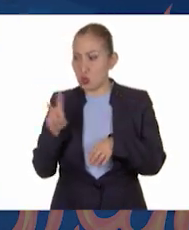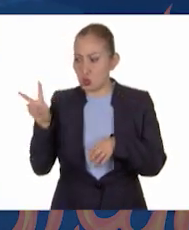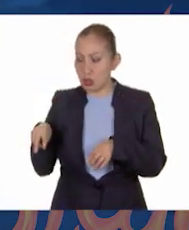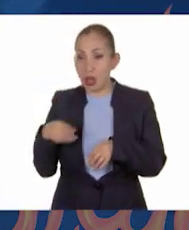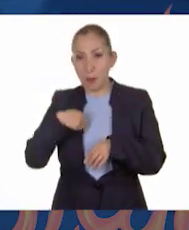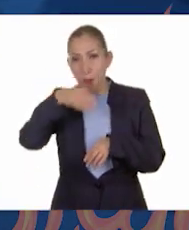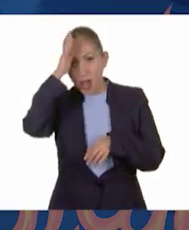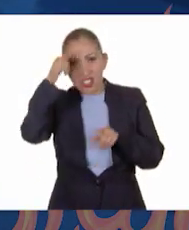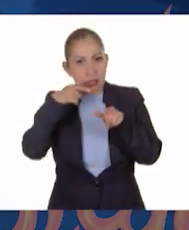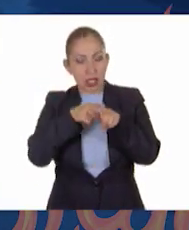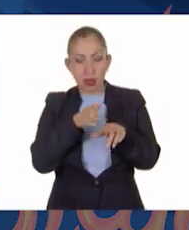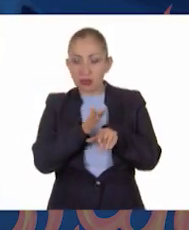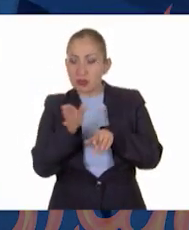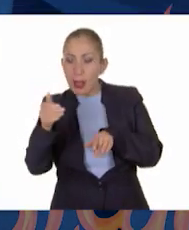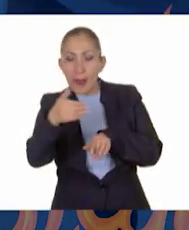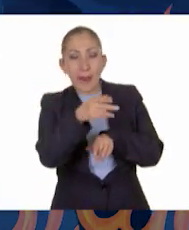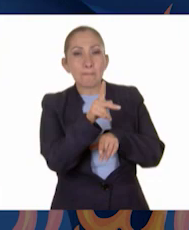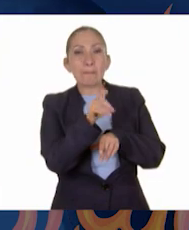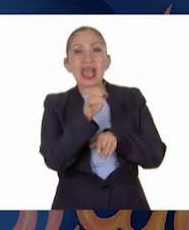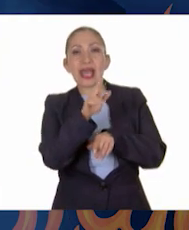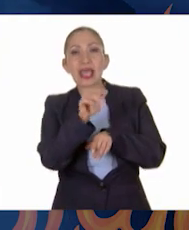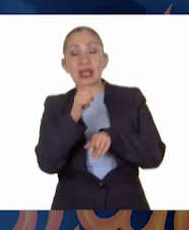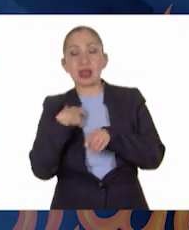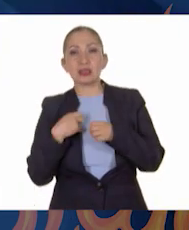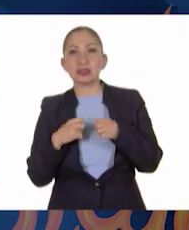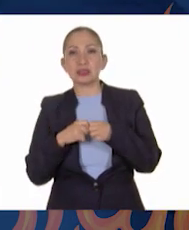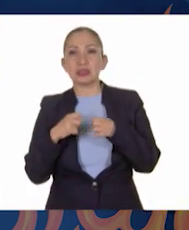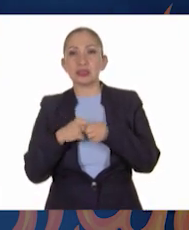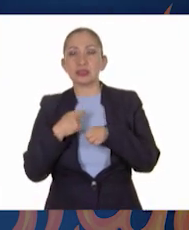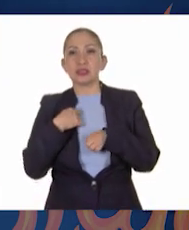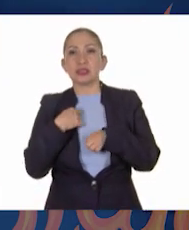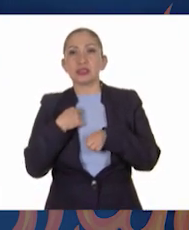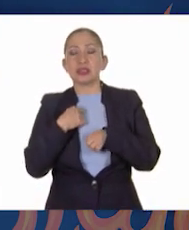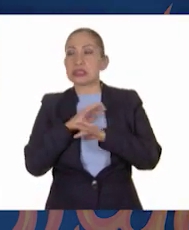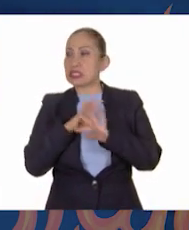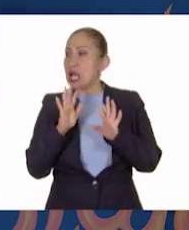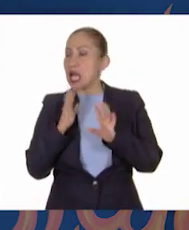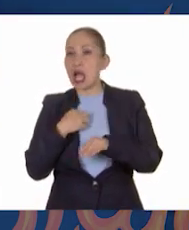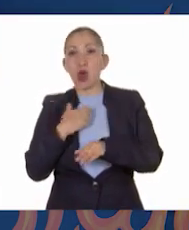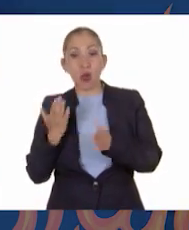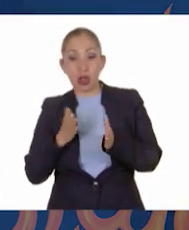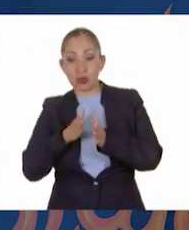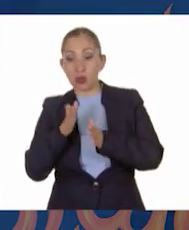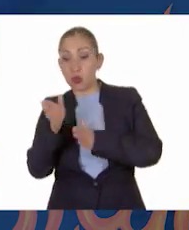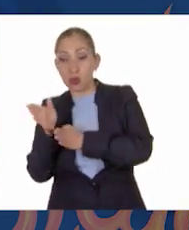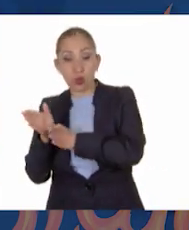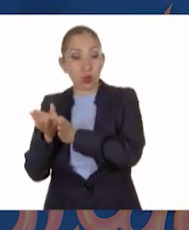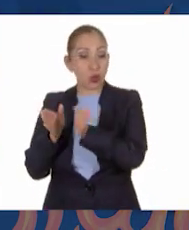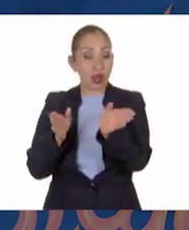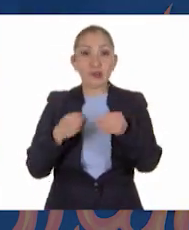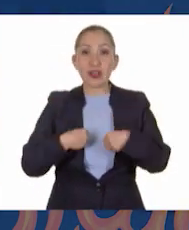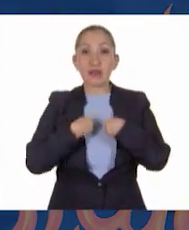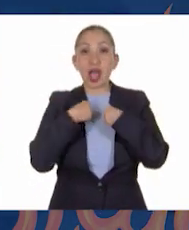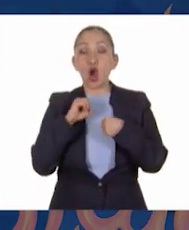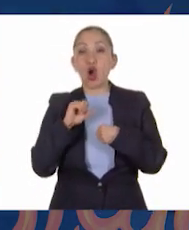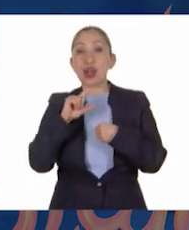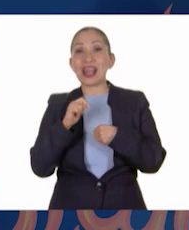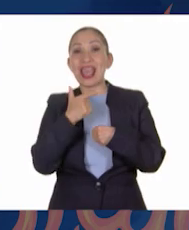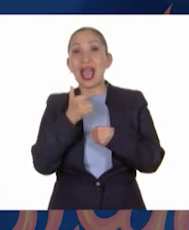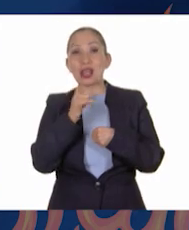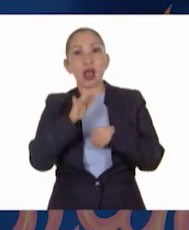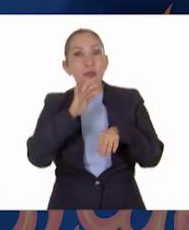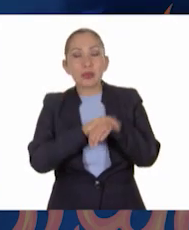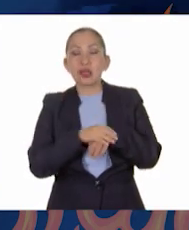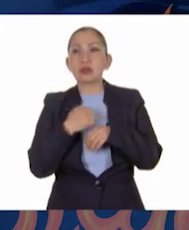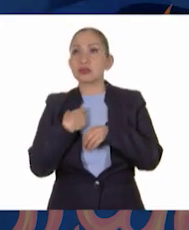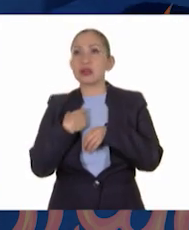Los bomberos siguieron por Pereira y la nerviosidad llegó a su colmo. Cuando doblaron por la calle en que vivió Olegario, los amigos